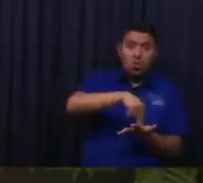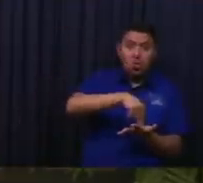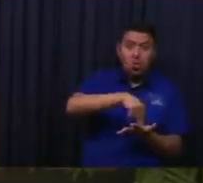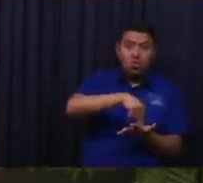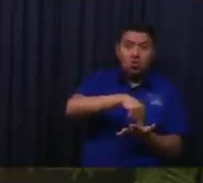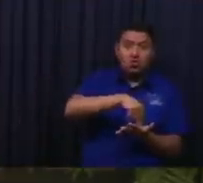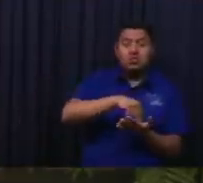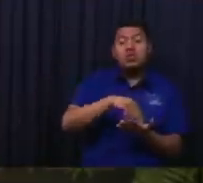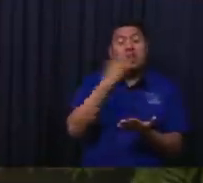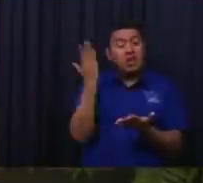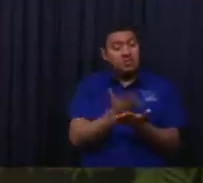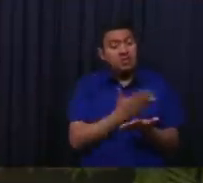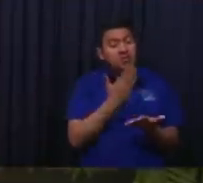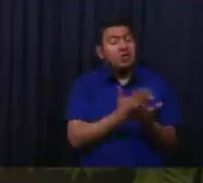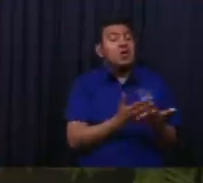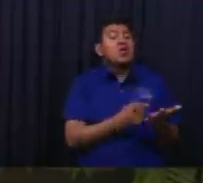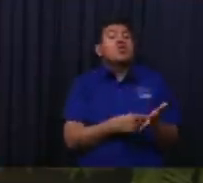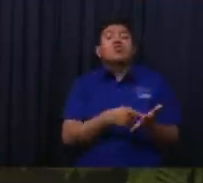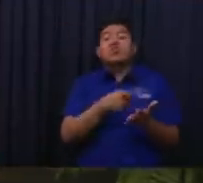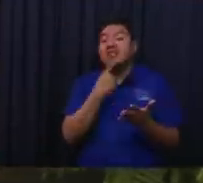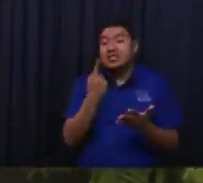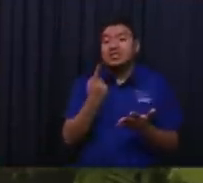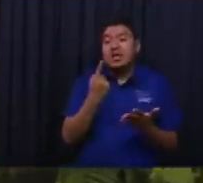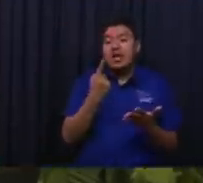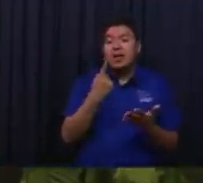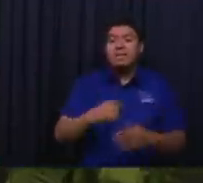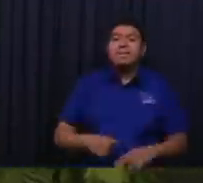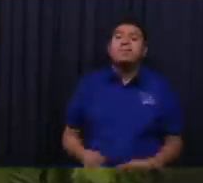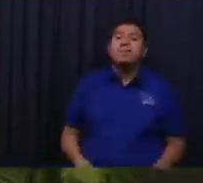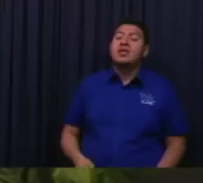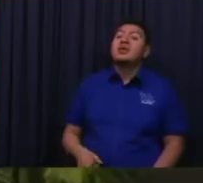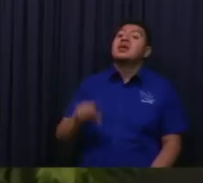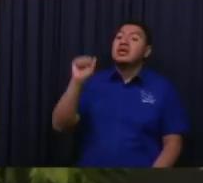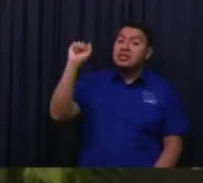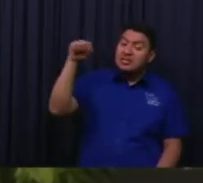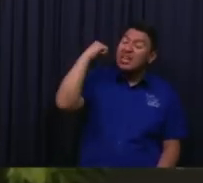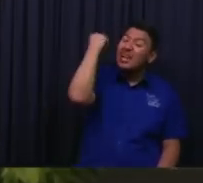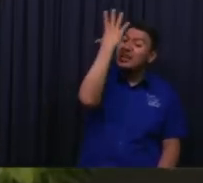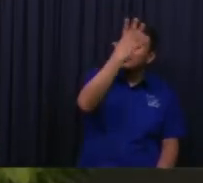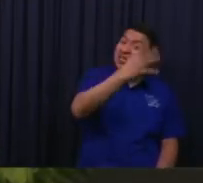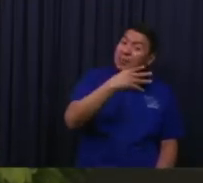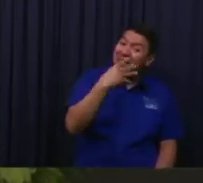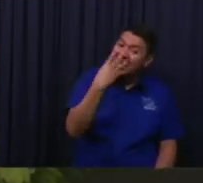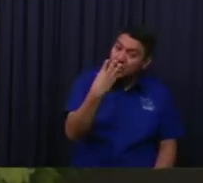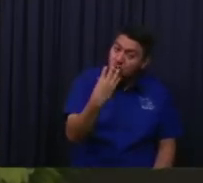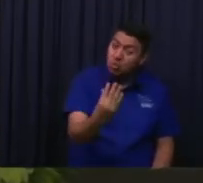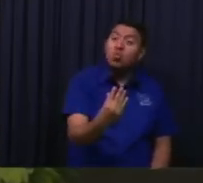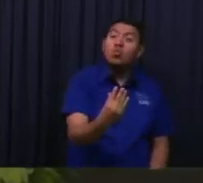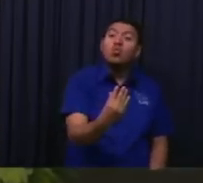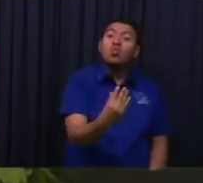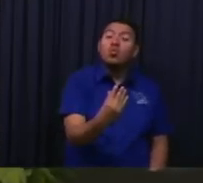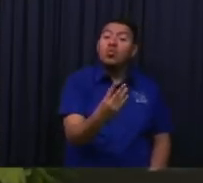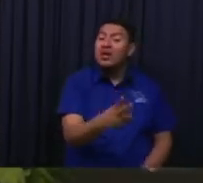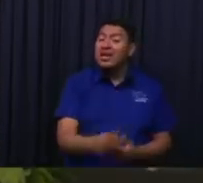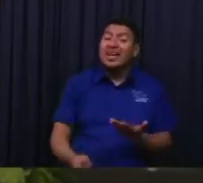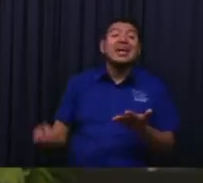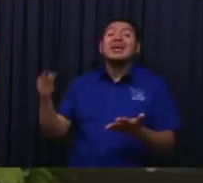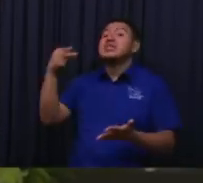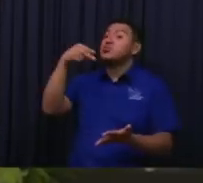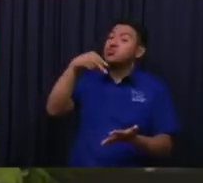yo eso? Porque la Biblia lo dice. La Biblia lo que dice es: si el Espíritu que